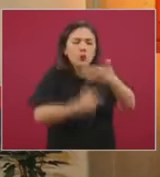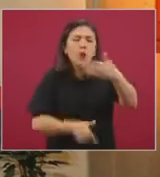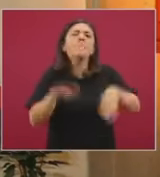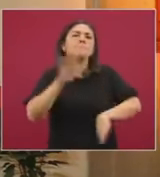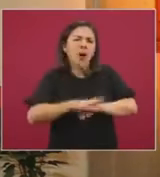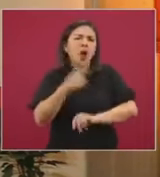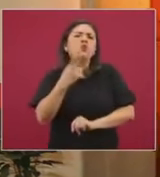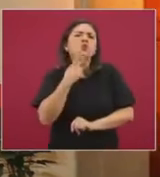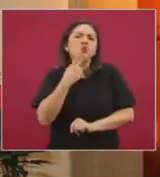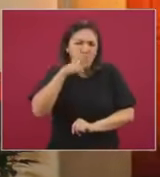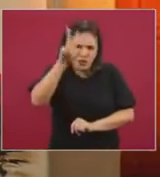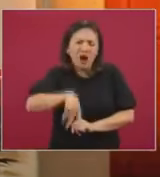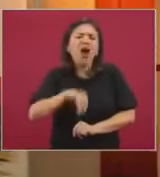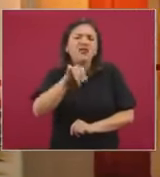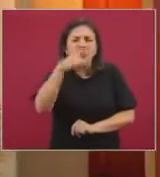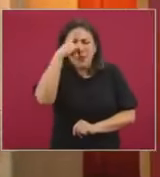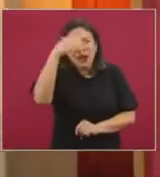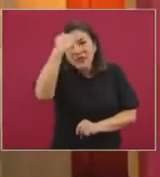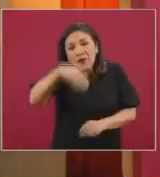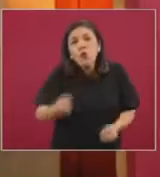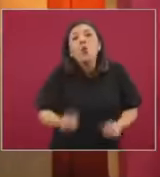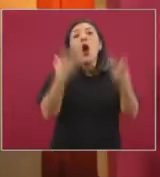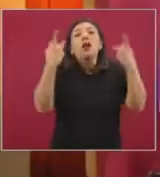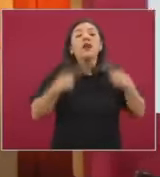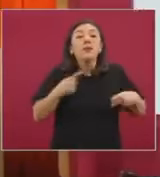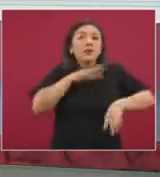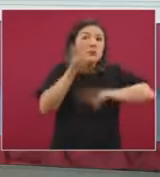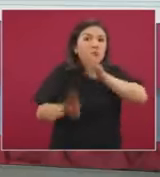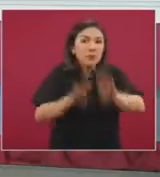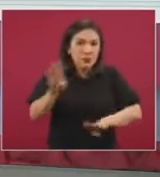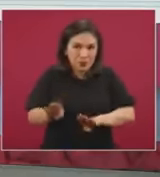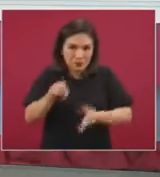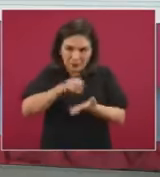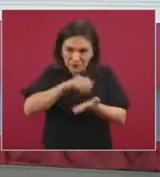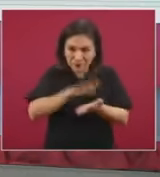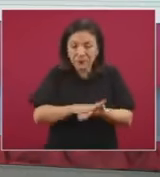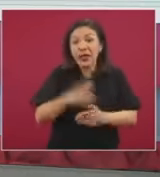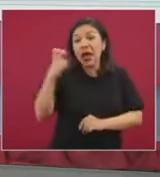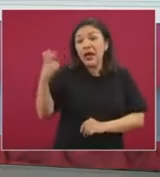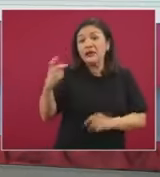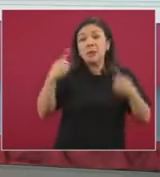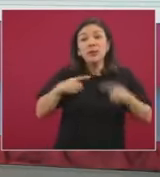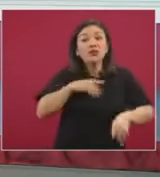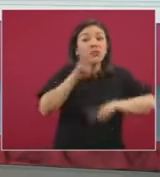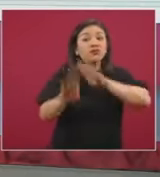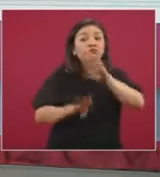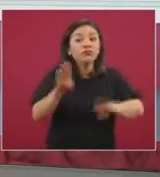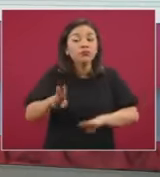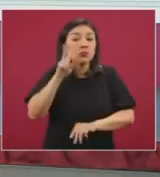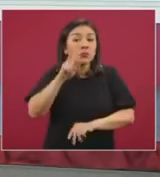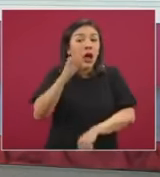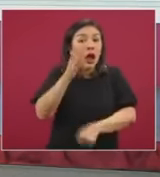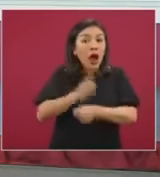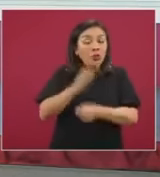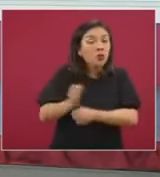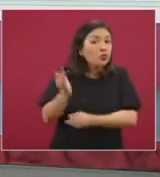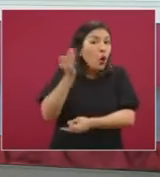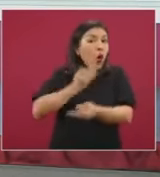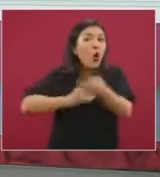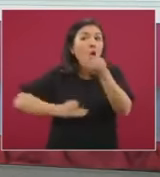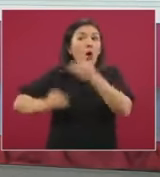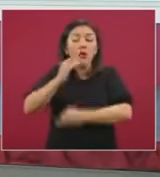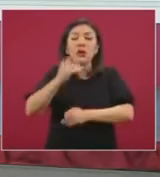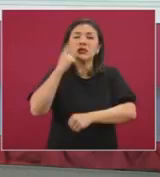útil para cuantificar el número total de defunciones. Y estas son las defunciones observadas, que todas todas